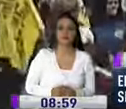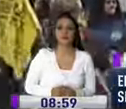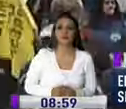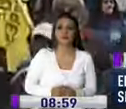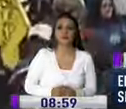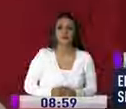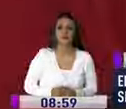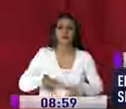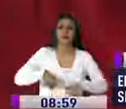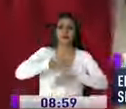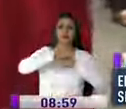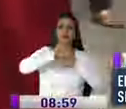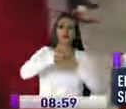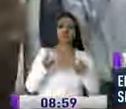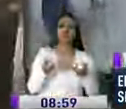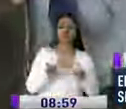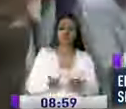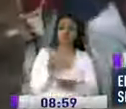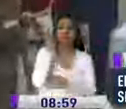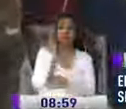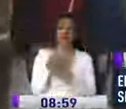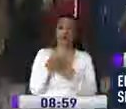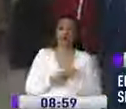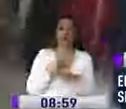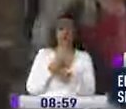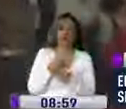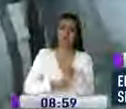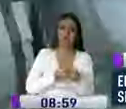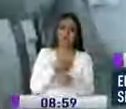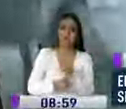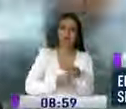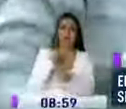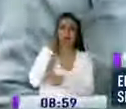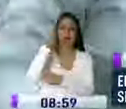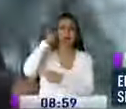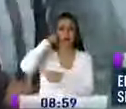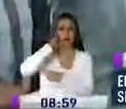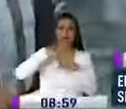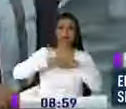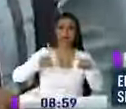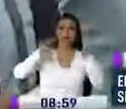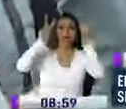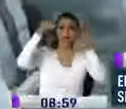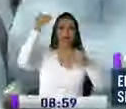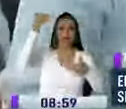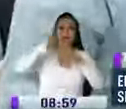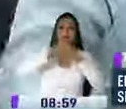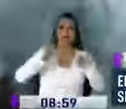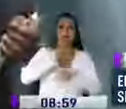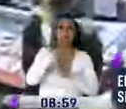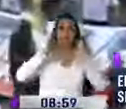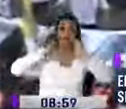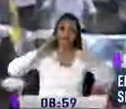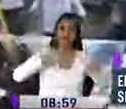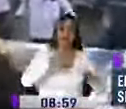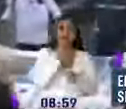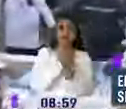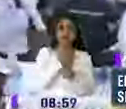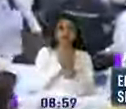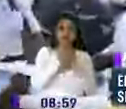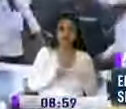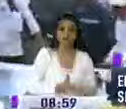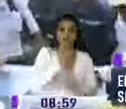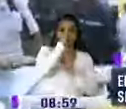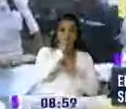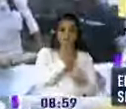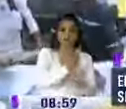En el Ecuador, esta fecha se ha venido celebrando año tras año, con distintos matices políticos, pero siempre con la reivindicación de los